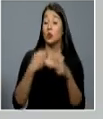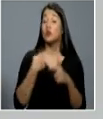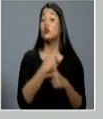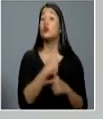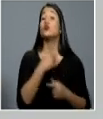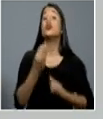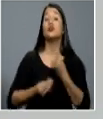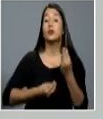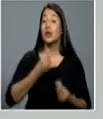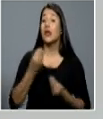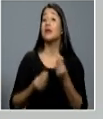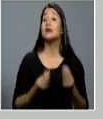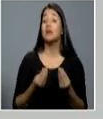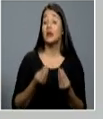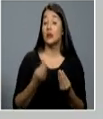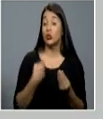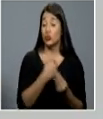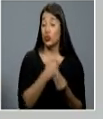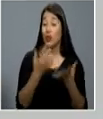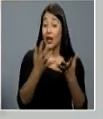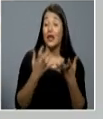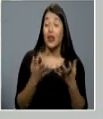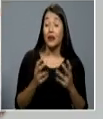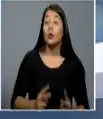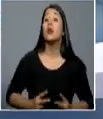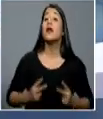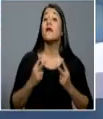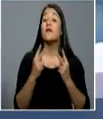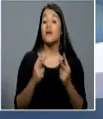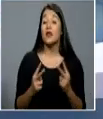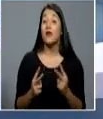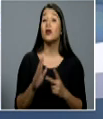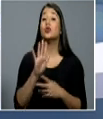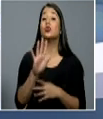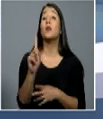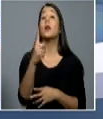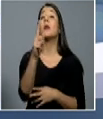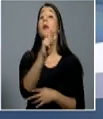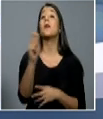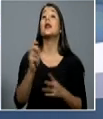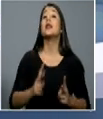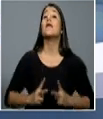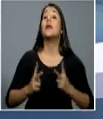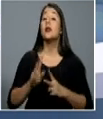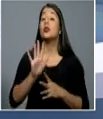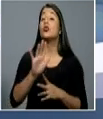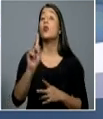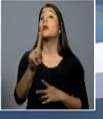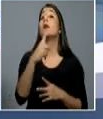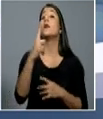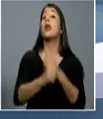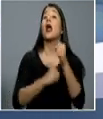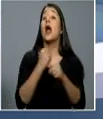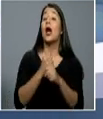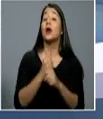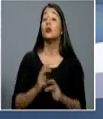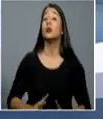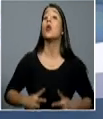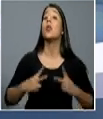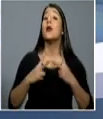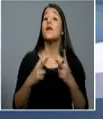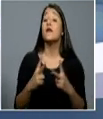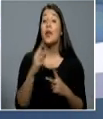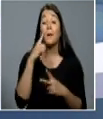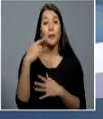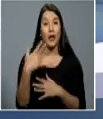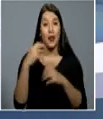niño sobreviva, idealmente, su primer mes de vida y su primer año de vida para que eventualmente